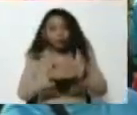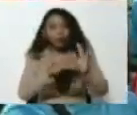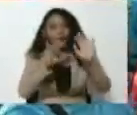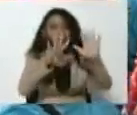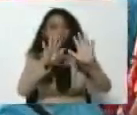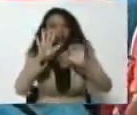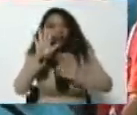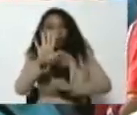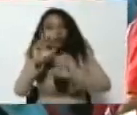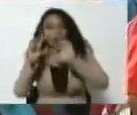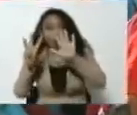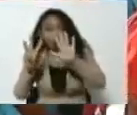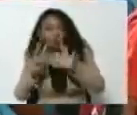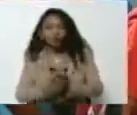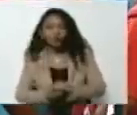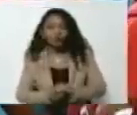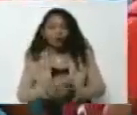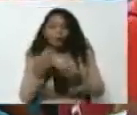Bastante se ha hablado